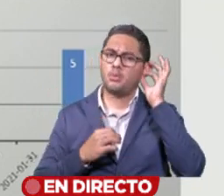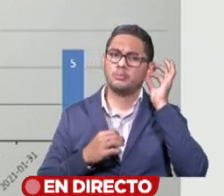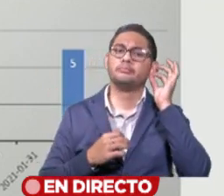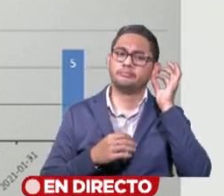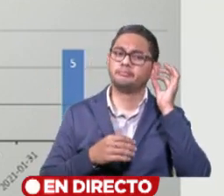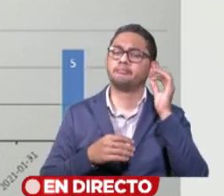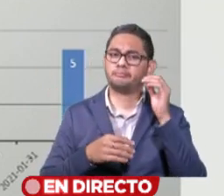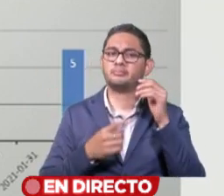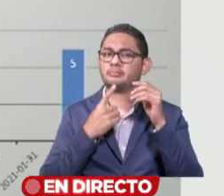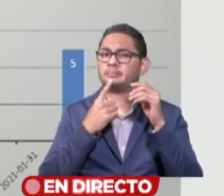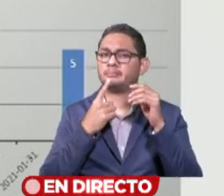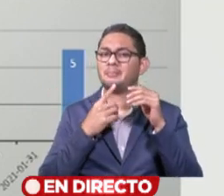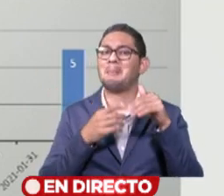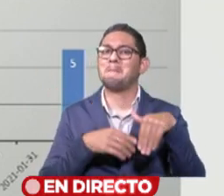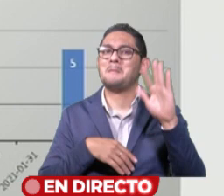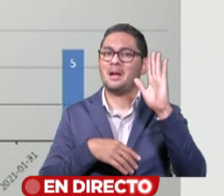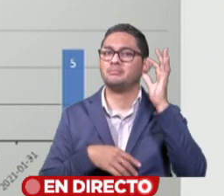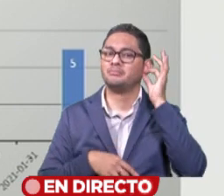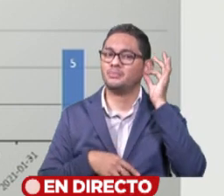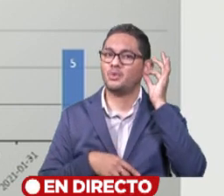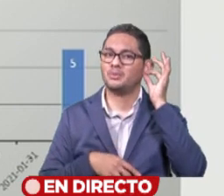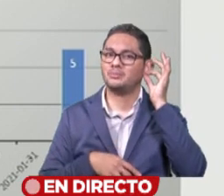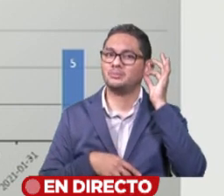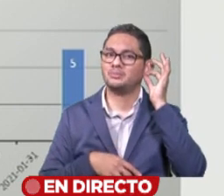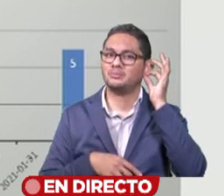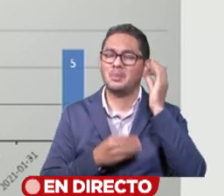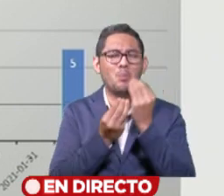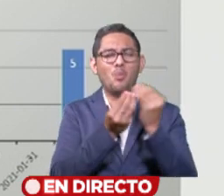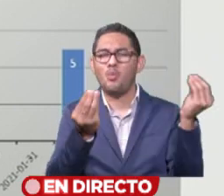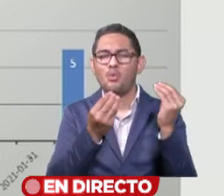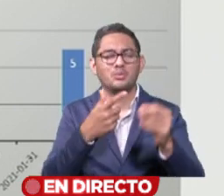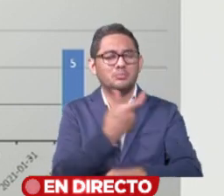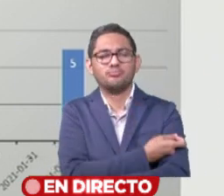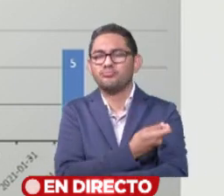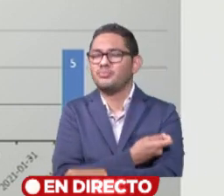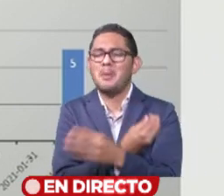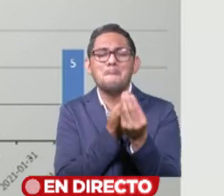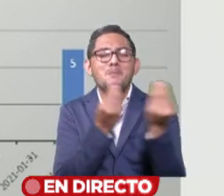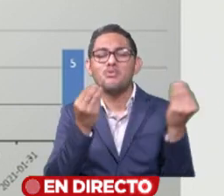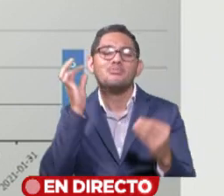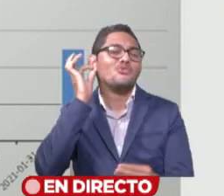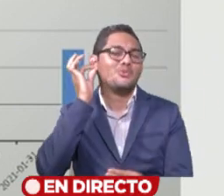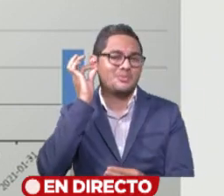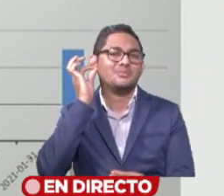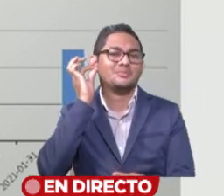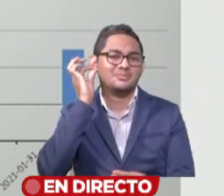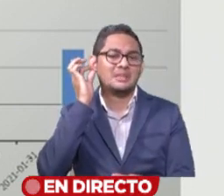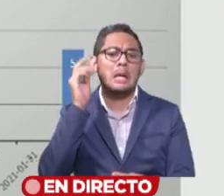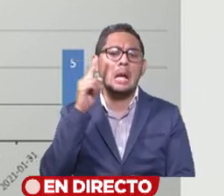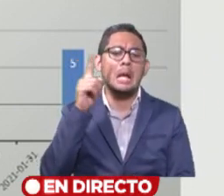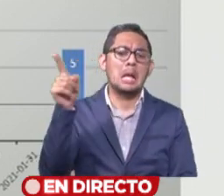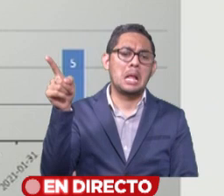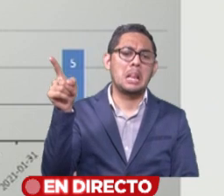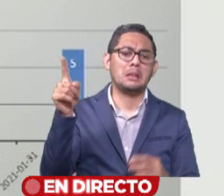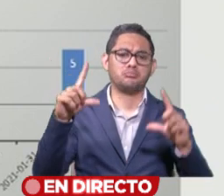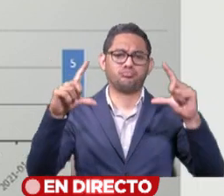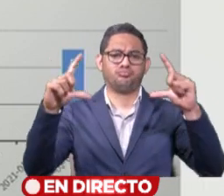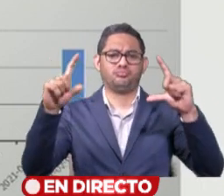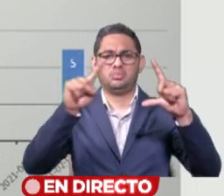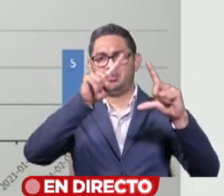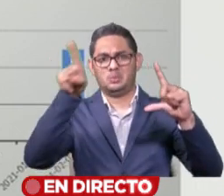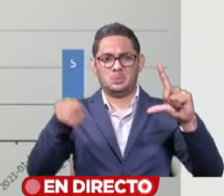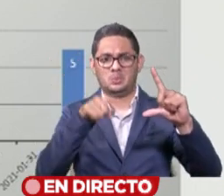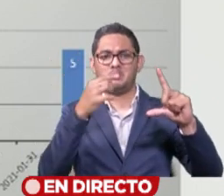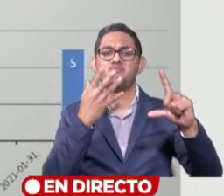una sorpresa porque 2/3 de las personas vacunadas son mujeres en nuestro sistema de salud, así que la gráfica del círculo con